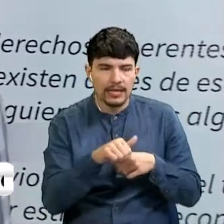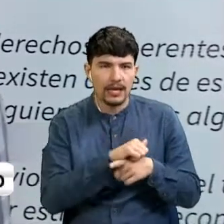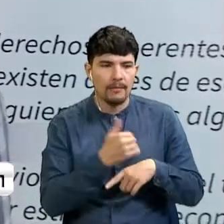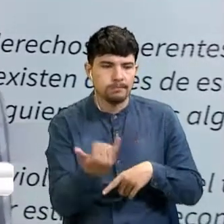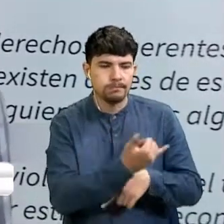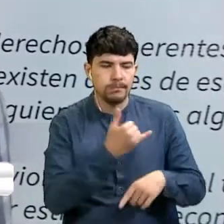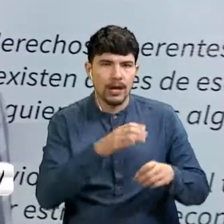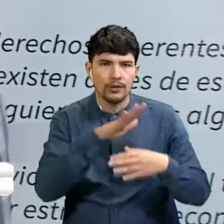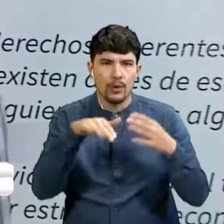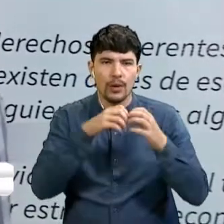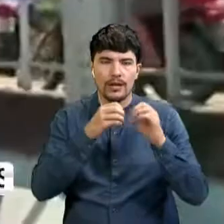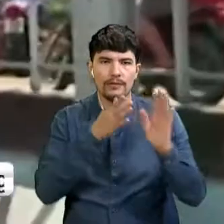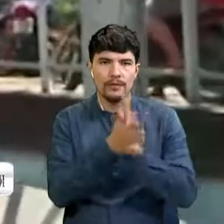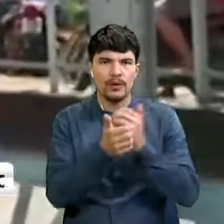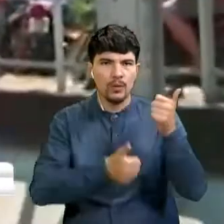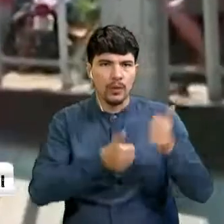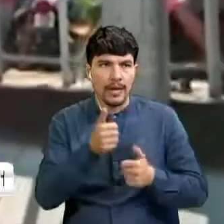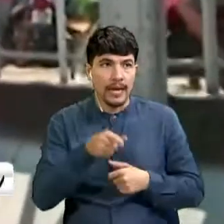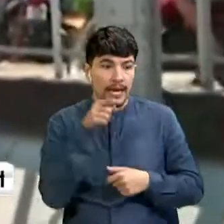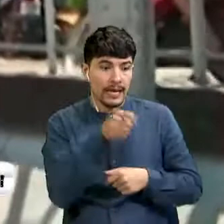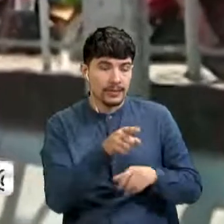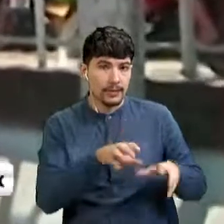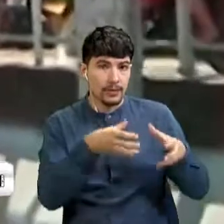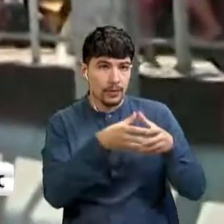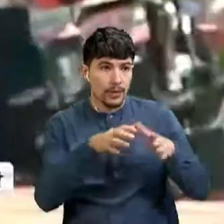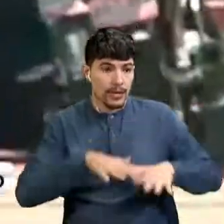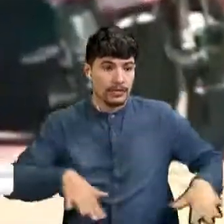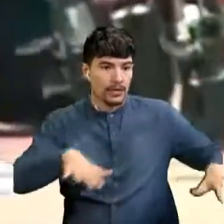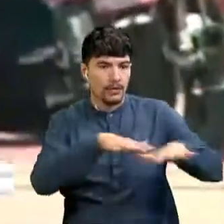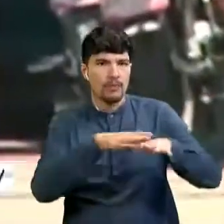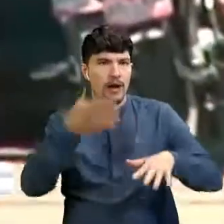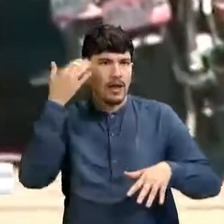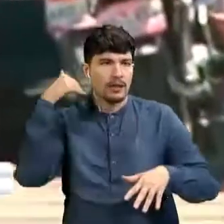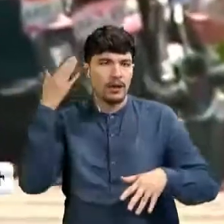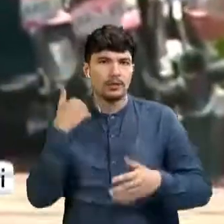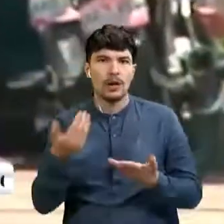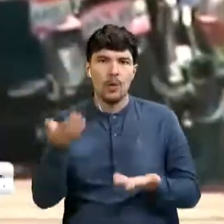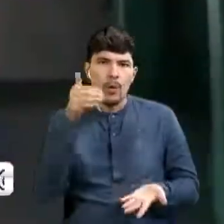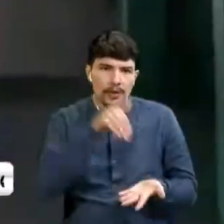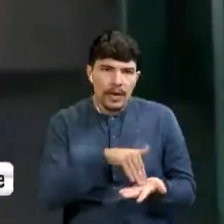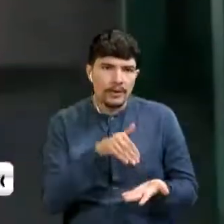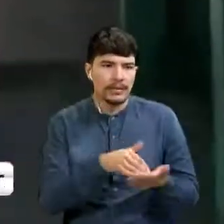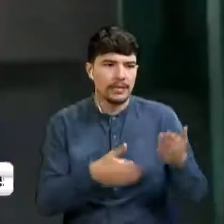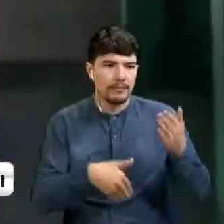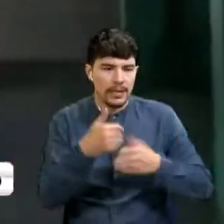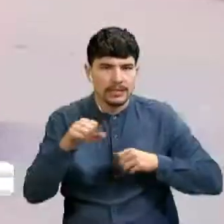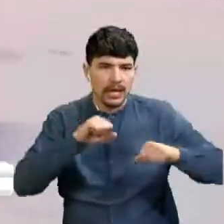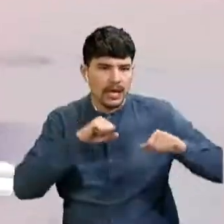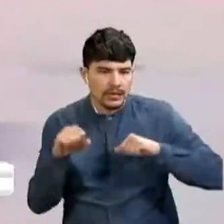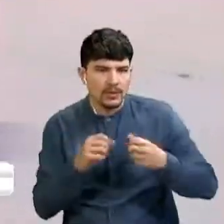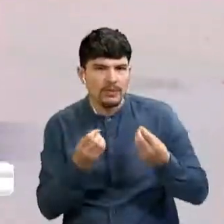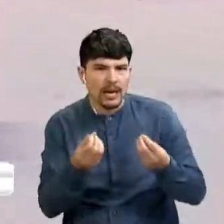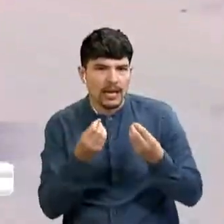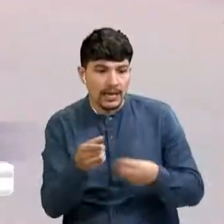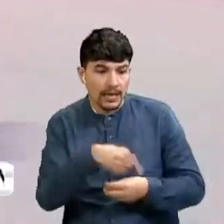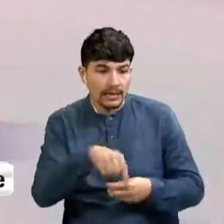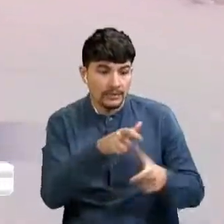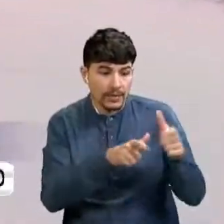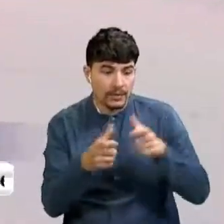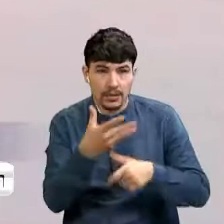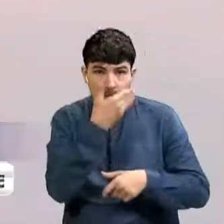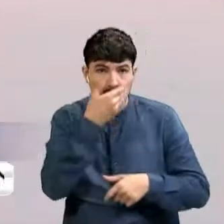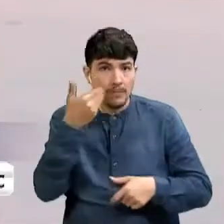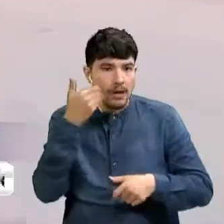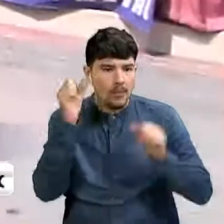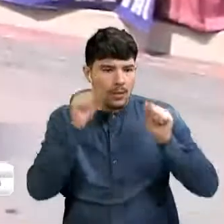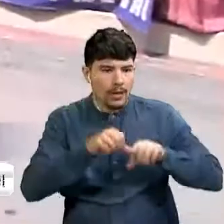la información es que estos equipos, esta zona fueron de una vez reactivada para poder entrenar a personas